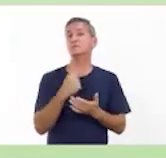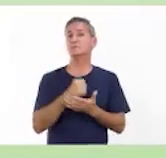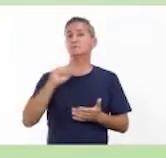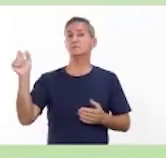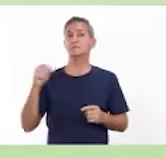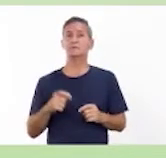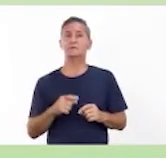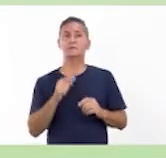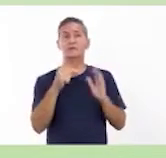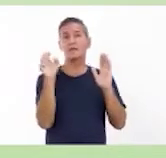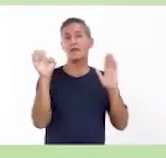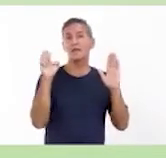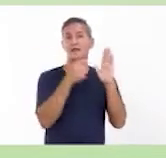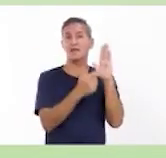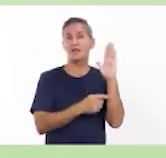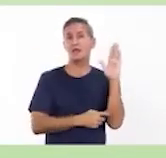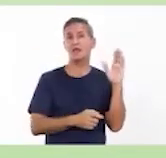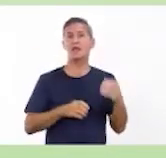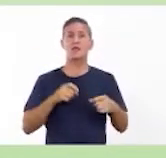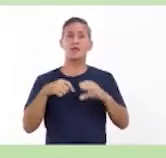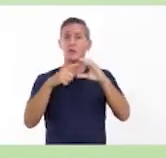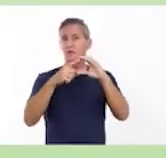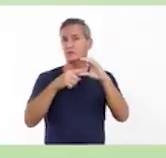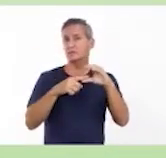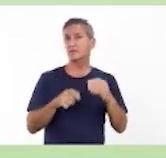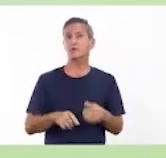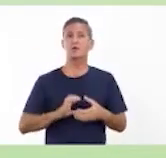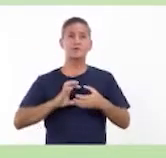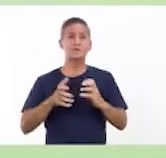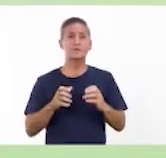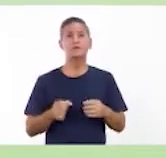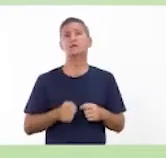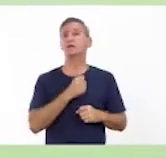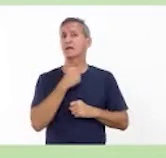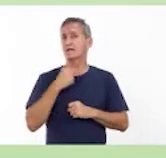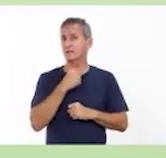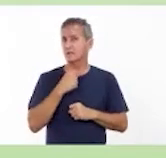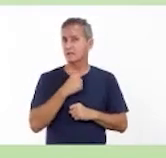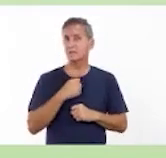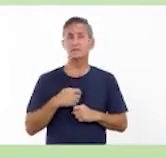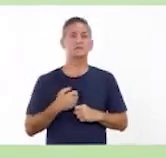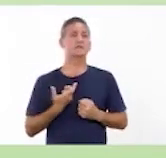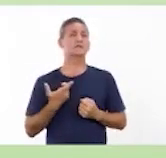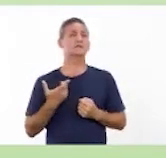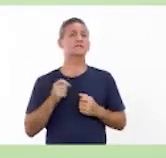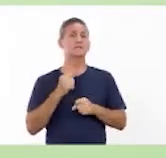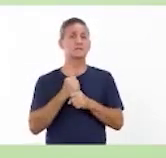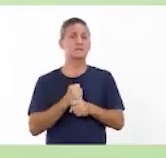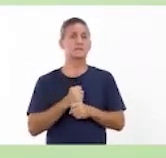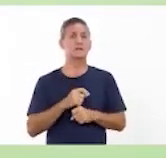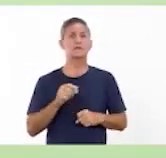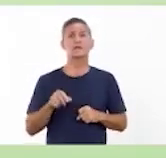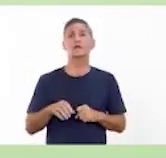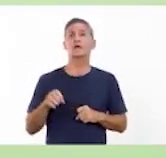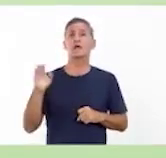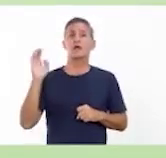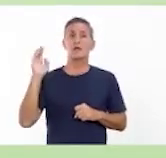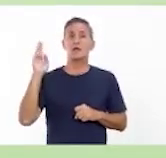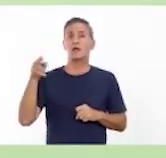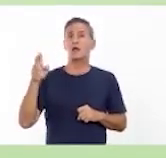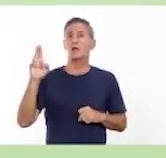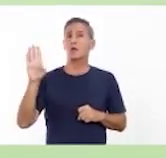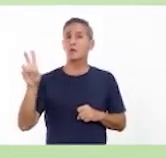los elementos esenciales de contenido y forma de las canciones de trabajo, interpretar proverbios seleccionados